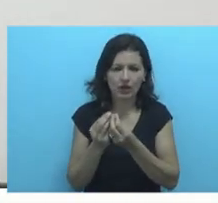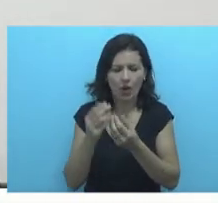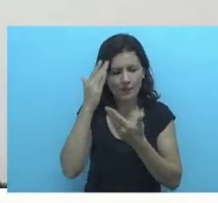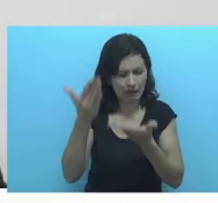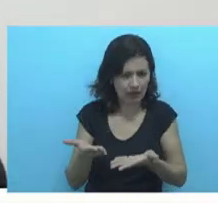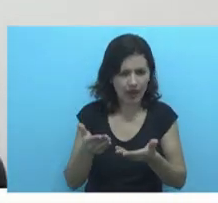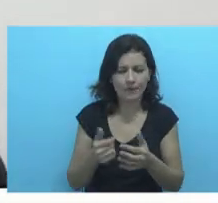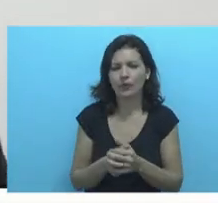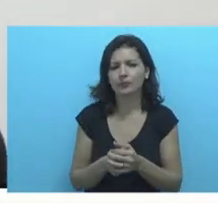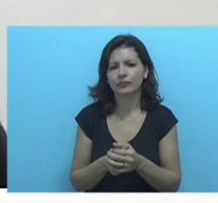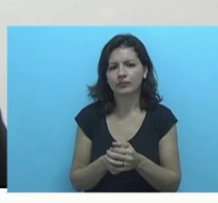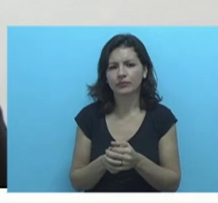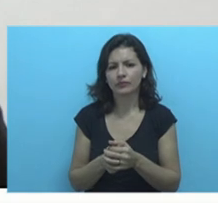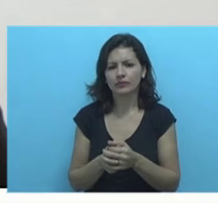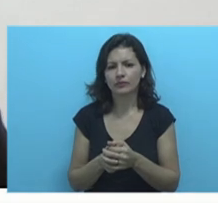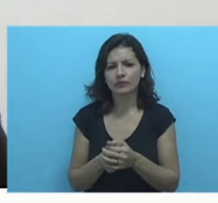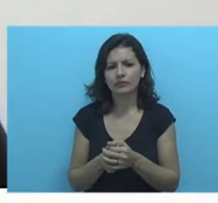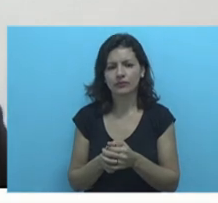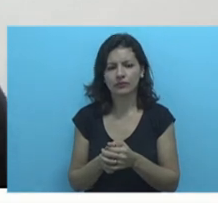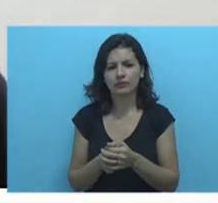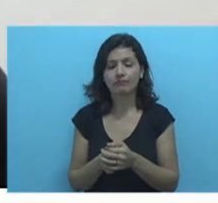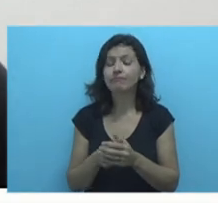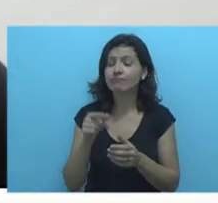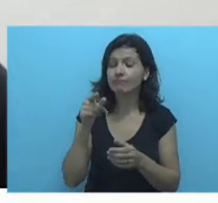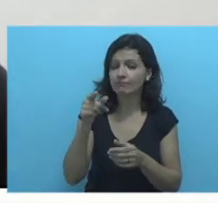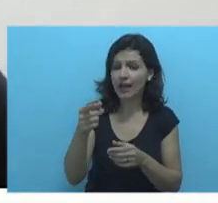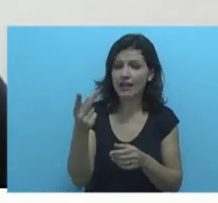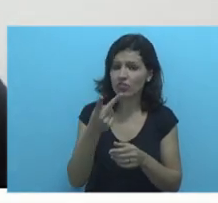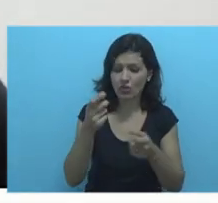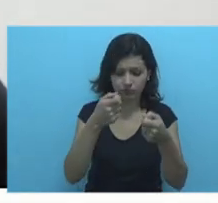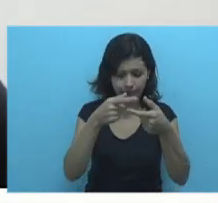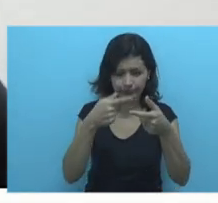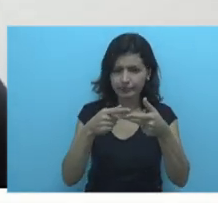Miguel Lipschitz combinaba esas dos categorías.